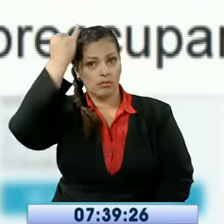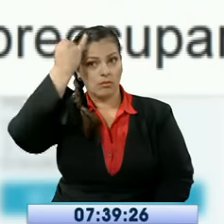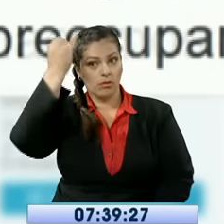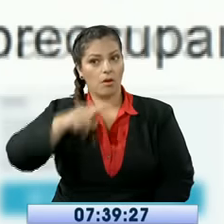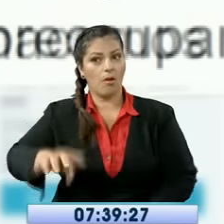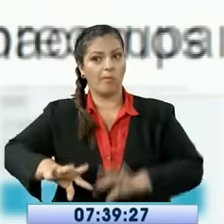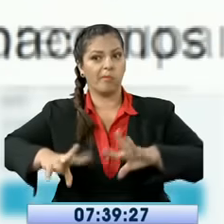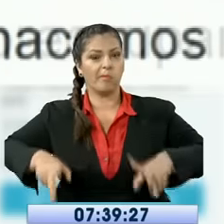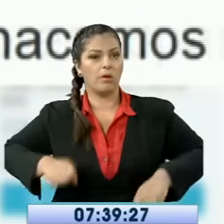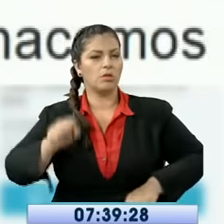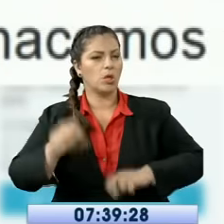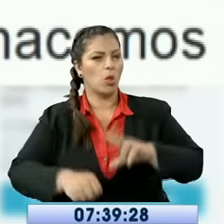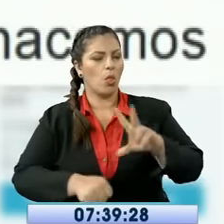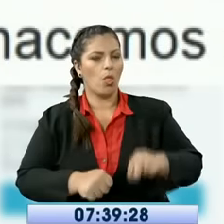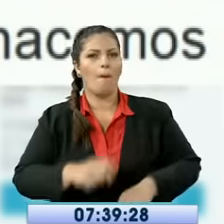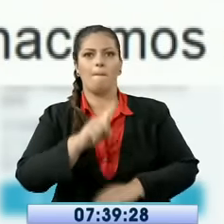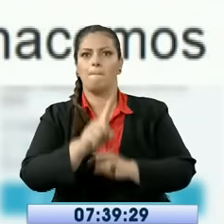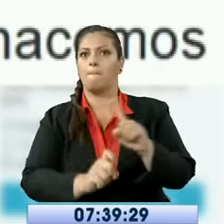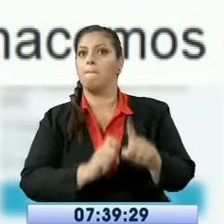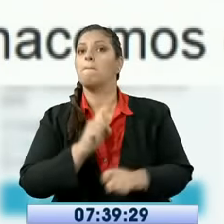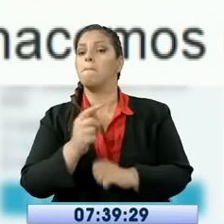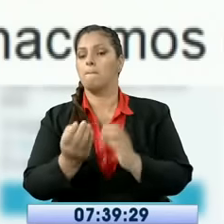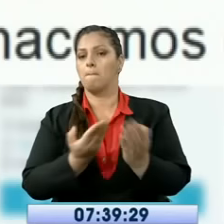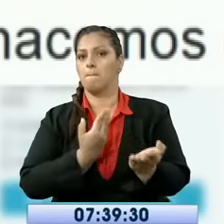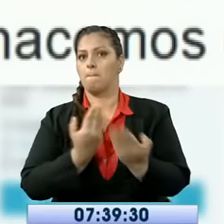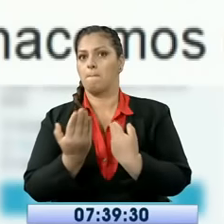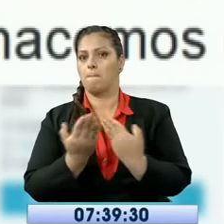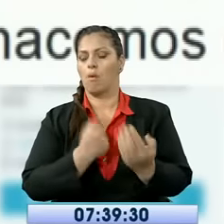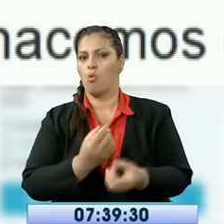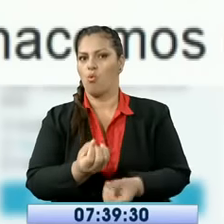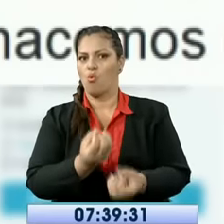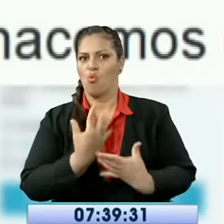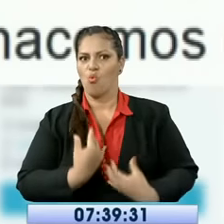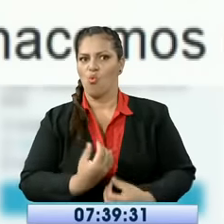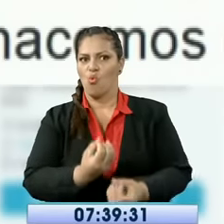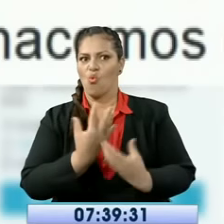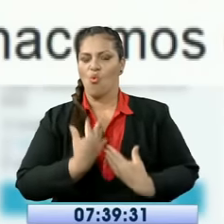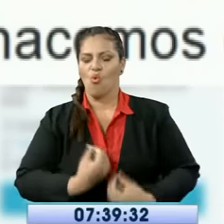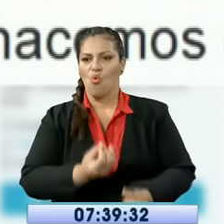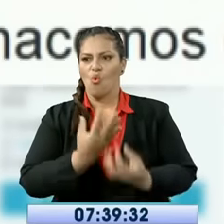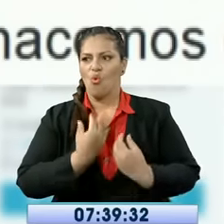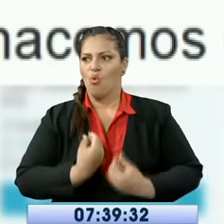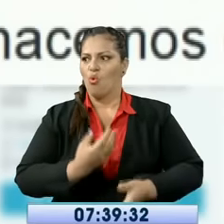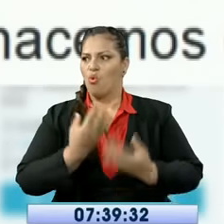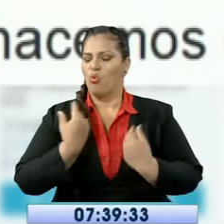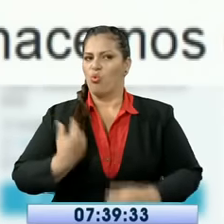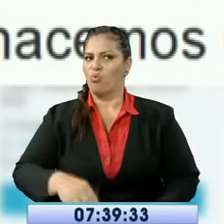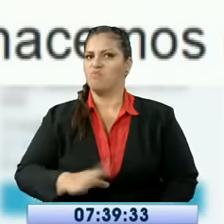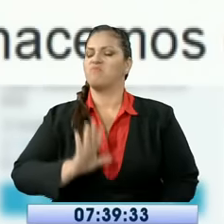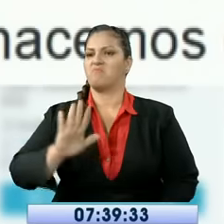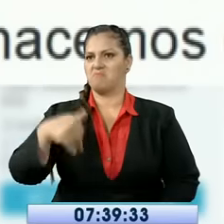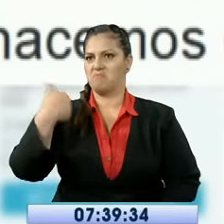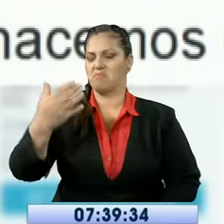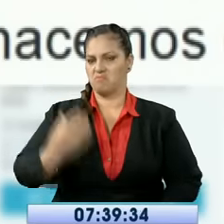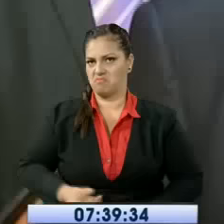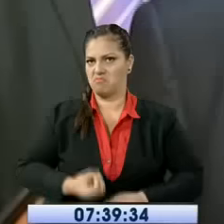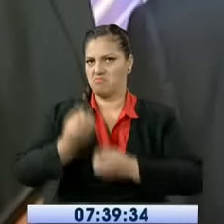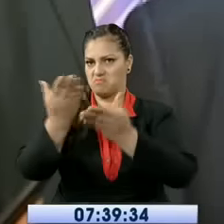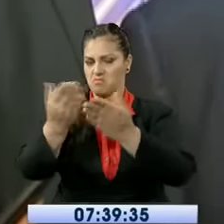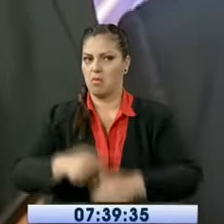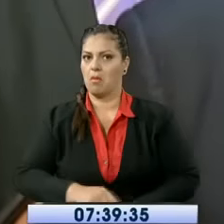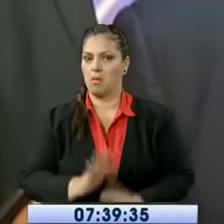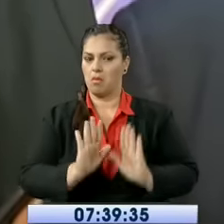Realmente preocupante toda la información que he recibido, y en su momento, con documentos oficiales, las daré a conocer al país.